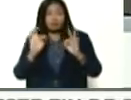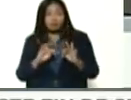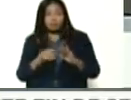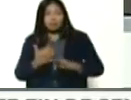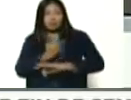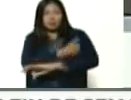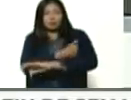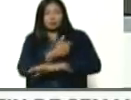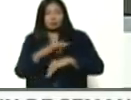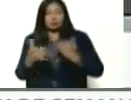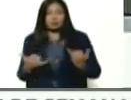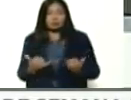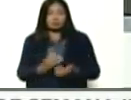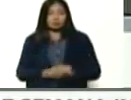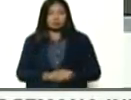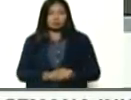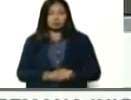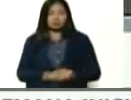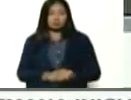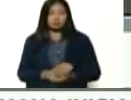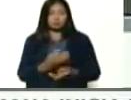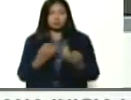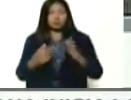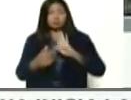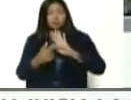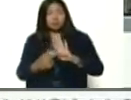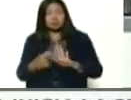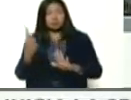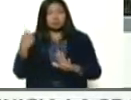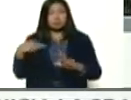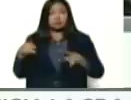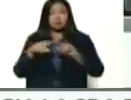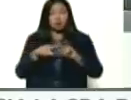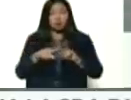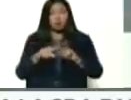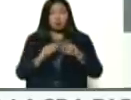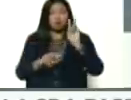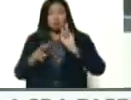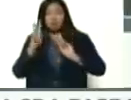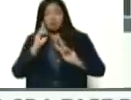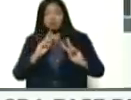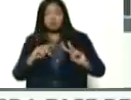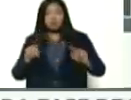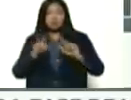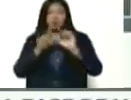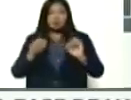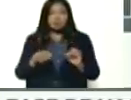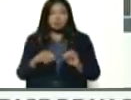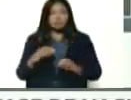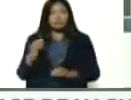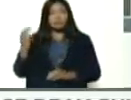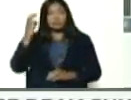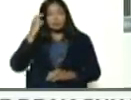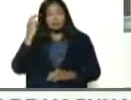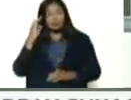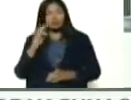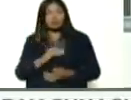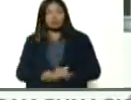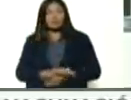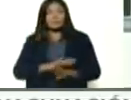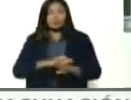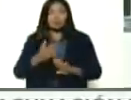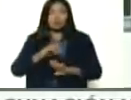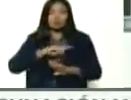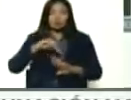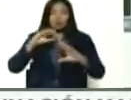experiencia de esta extraordinaria porque entonces demuestra que existe también la inmunidad celular la inmunidad de memoria que nuestro organismo que